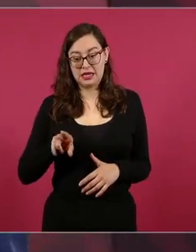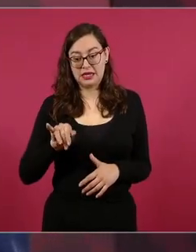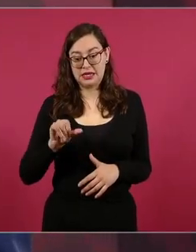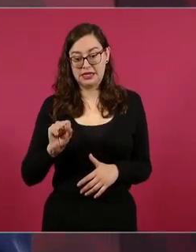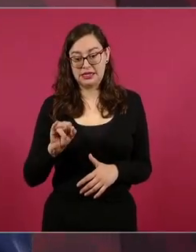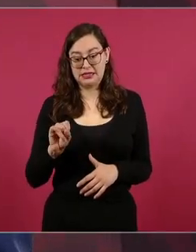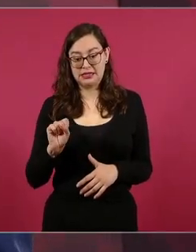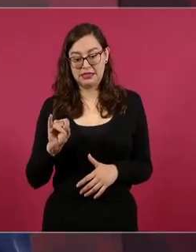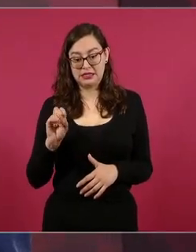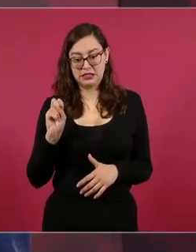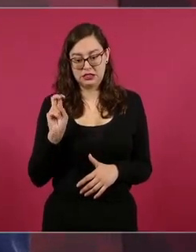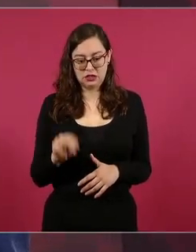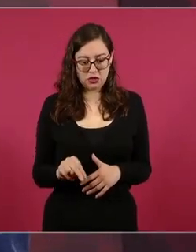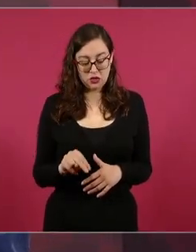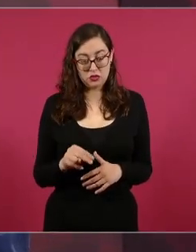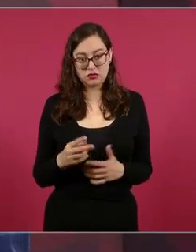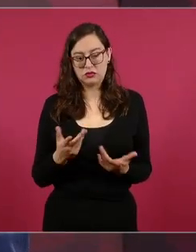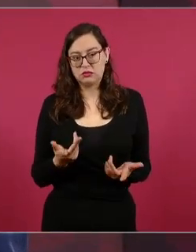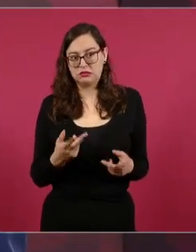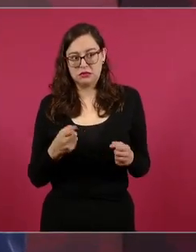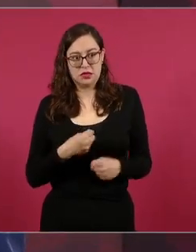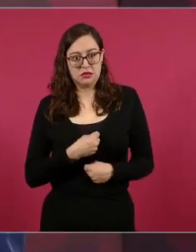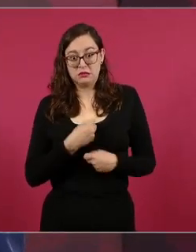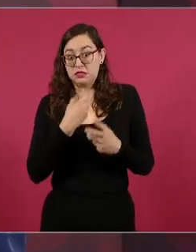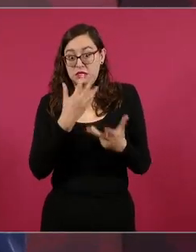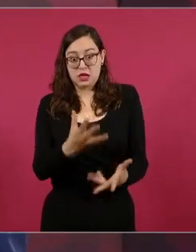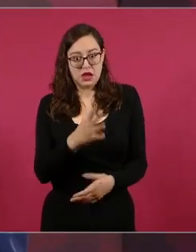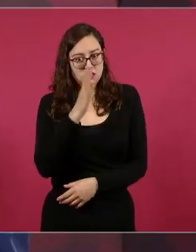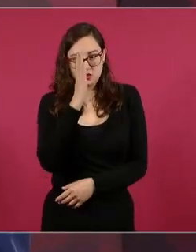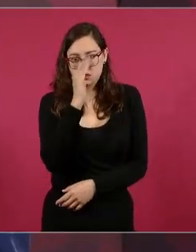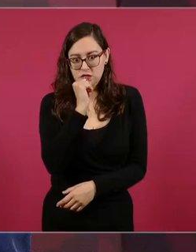los grandes escritores.